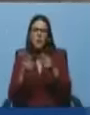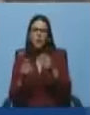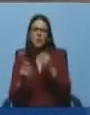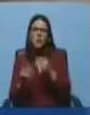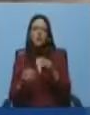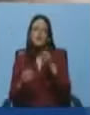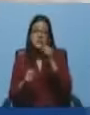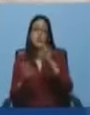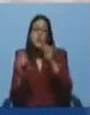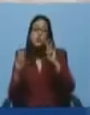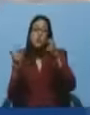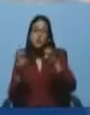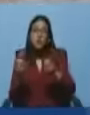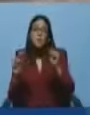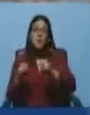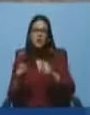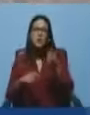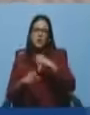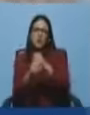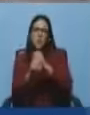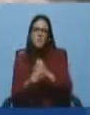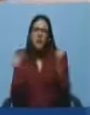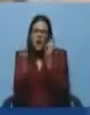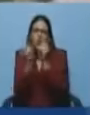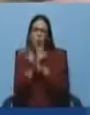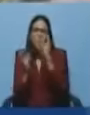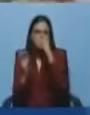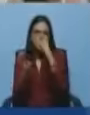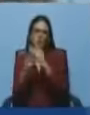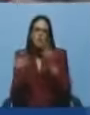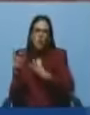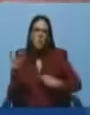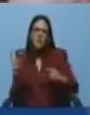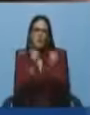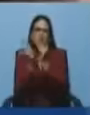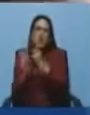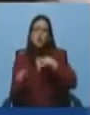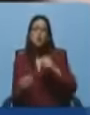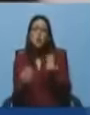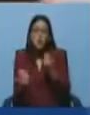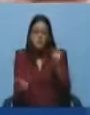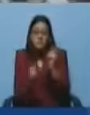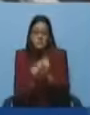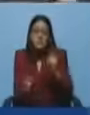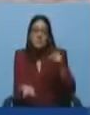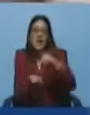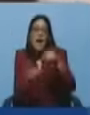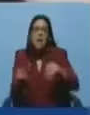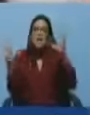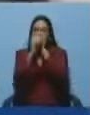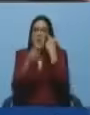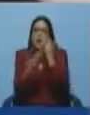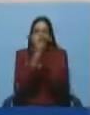Bueno, son muchos temas. Esperemos que hablemos con el presidente Putin, con los otros presidentes. Estamos apenas llegando. Aquí es de noche, ¿verdad?